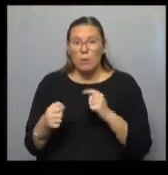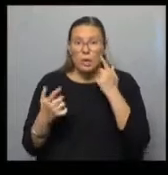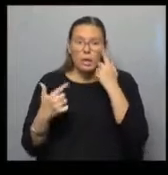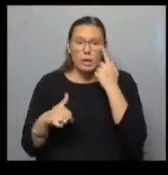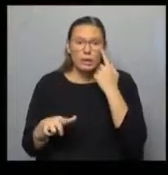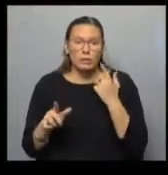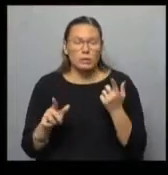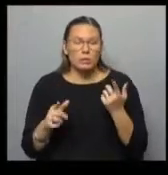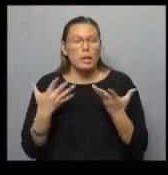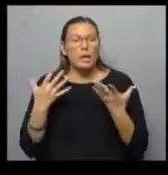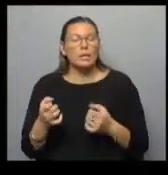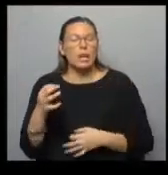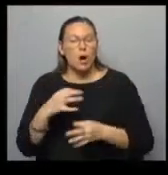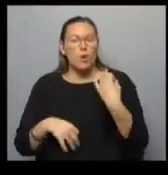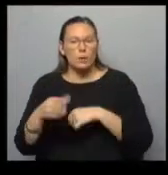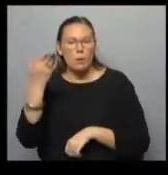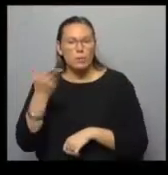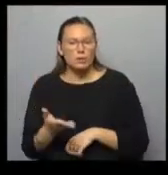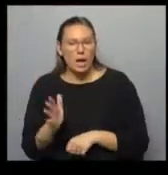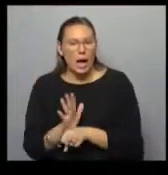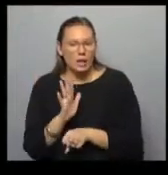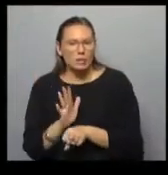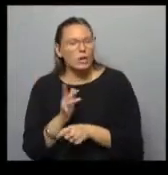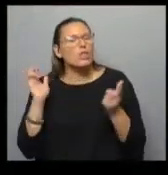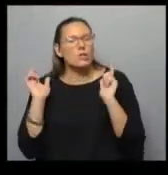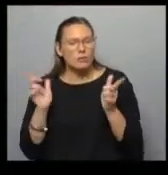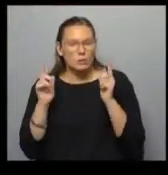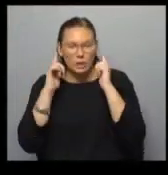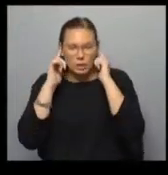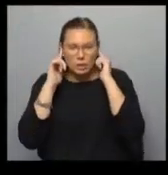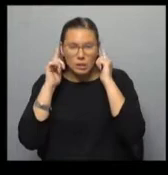Entonces, quería que fuera una obra de personajes donde los actores se gozaran. Y ahí,